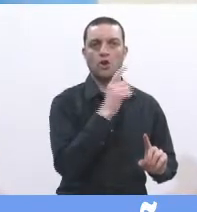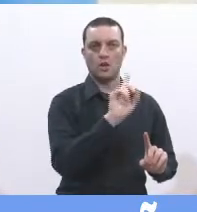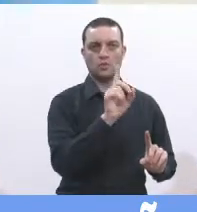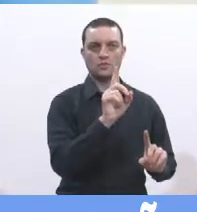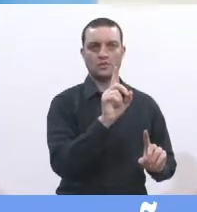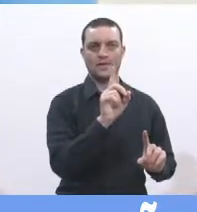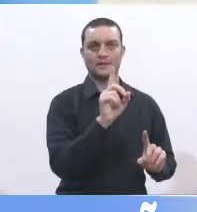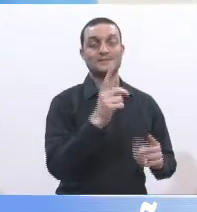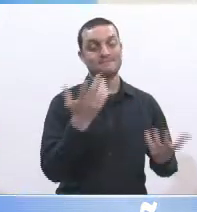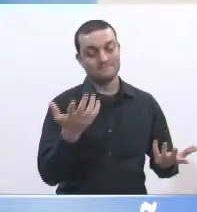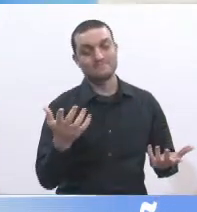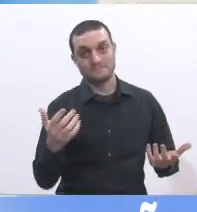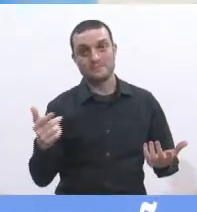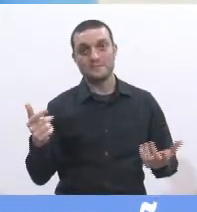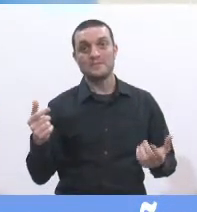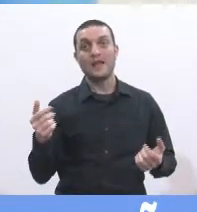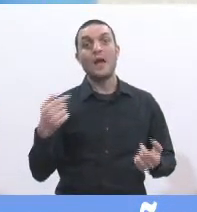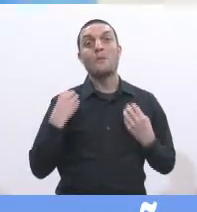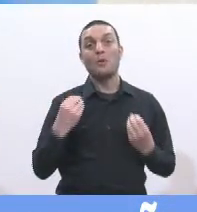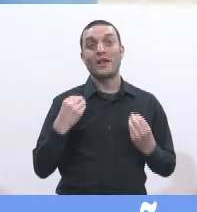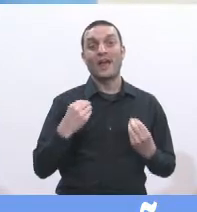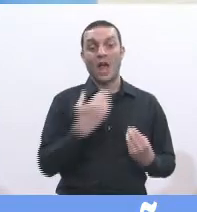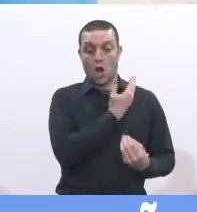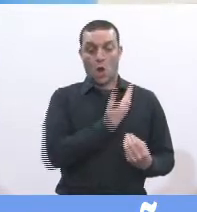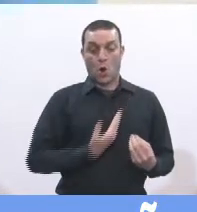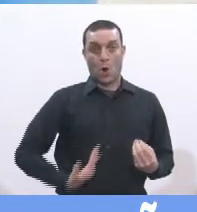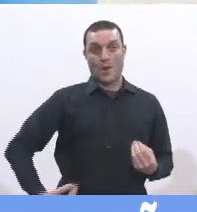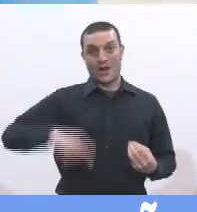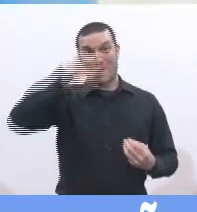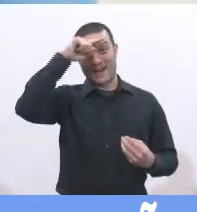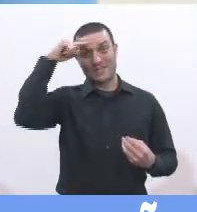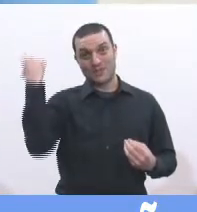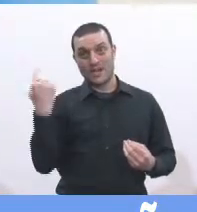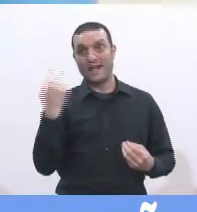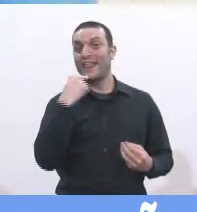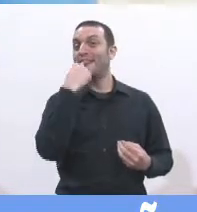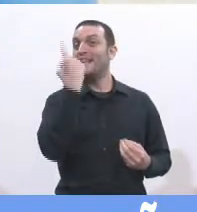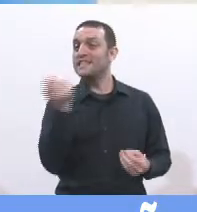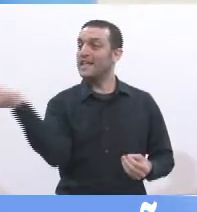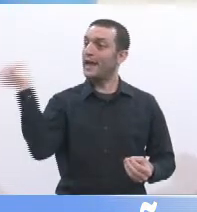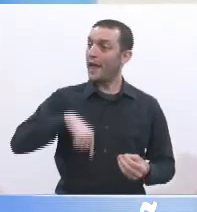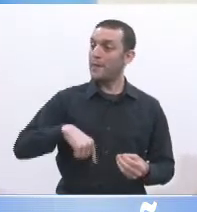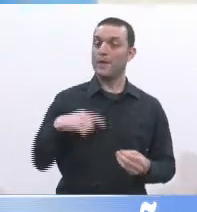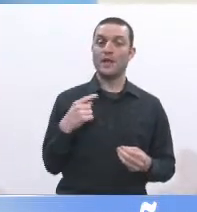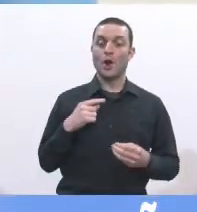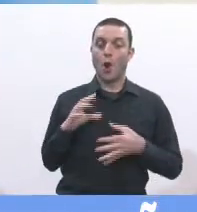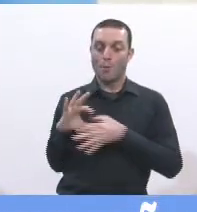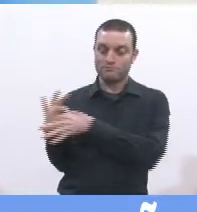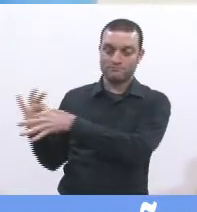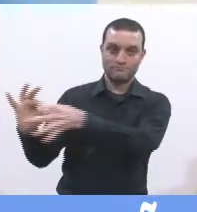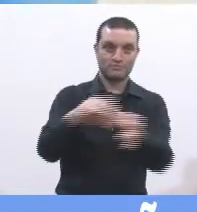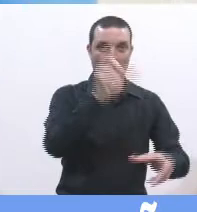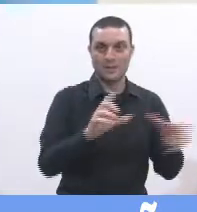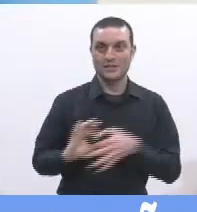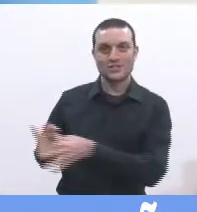a todos, lo que hace es que una jurisdicción tenga mala seguridad. ¿Acaso qué quiere el gobierno nacional? Que no paguemos